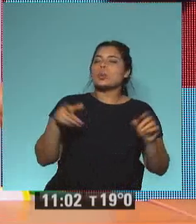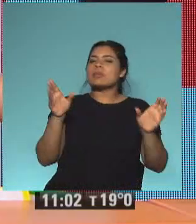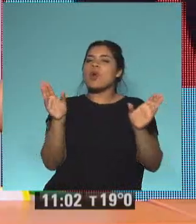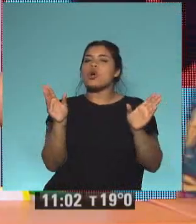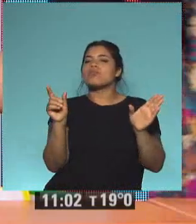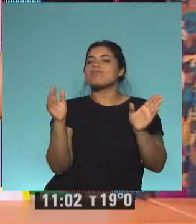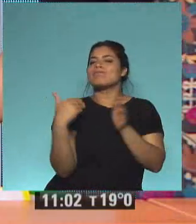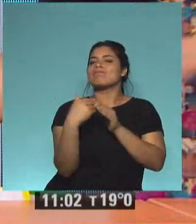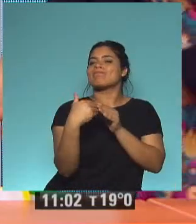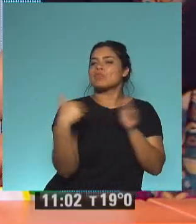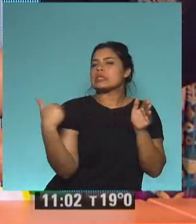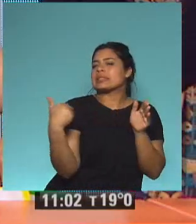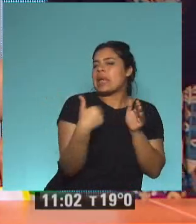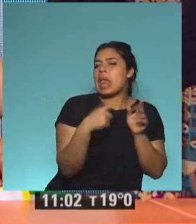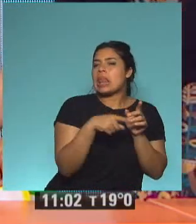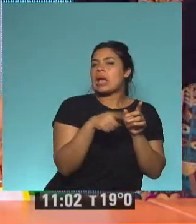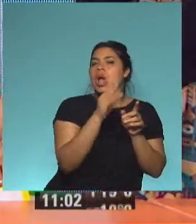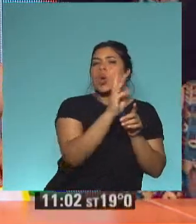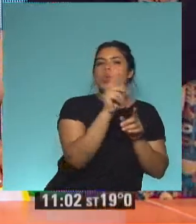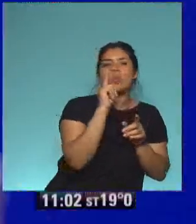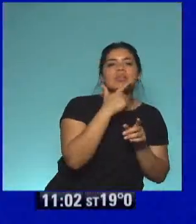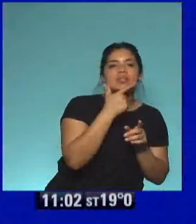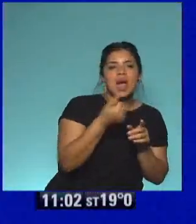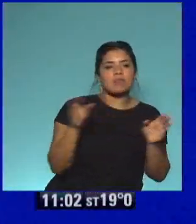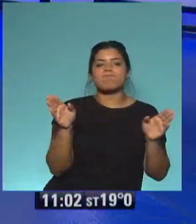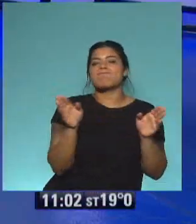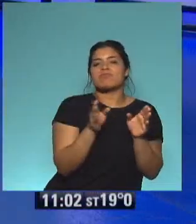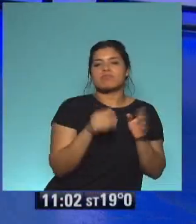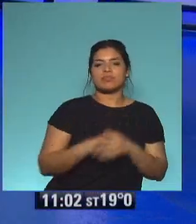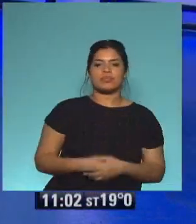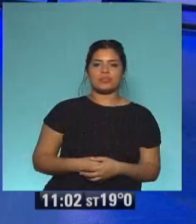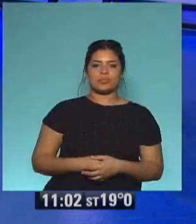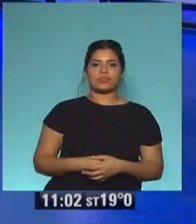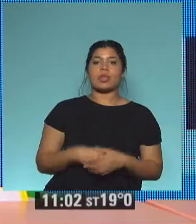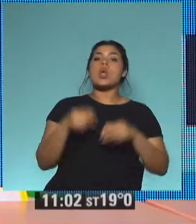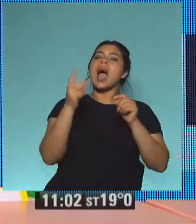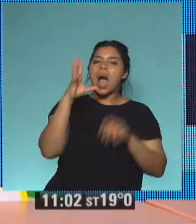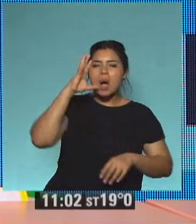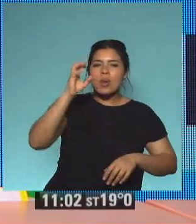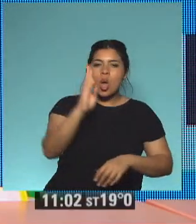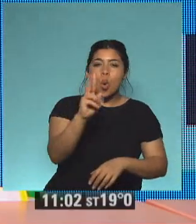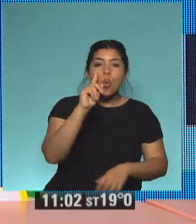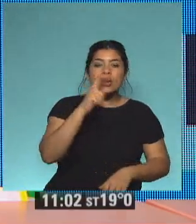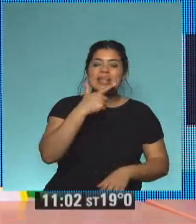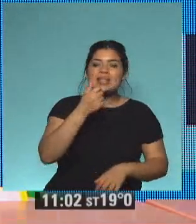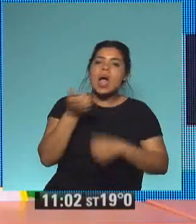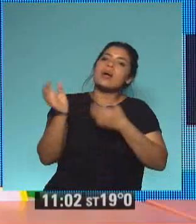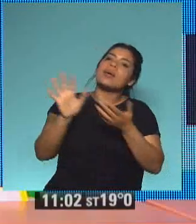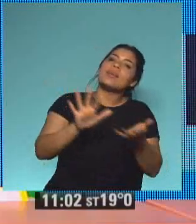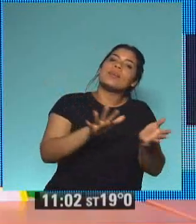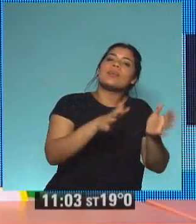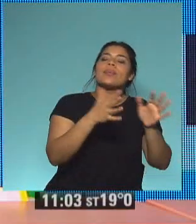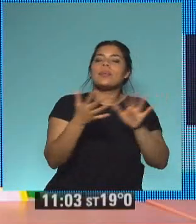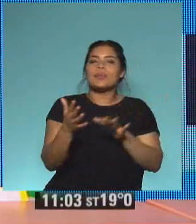Ah, ¿sí? Viento. Que tenía ahí está, que ver, ahí está. Que era la brisa cuando el viento era suave y